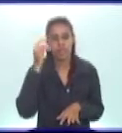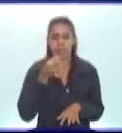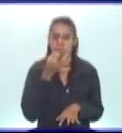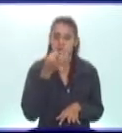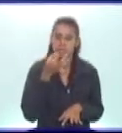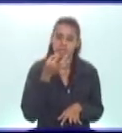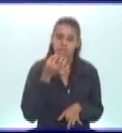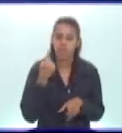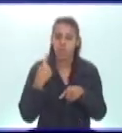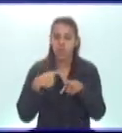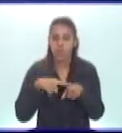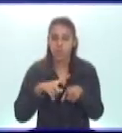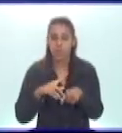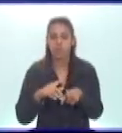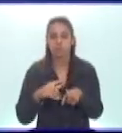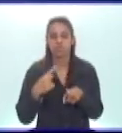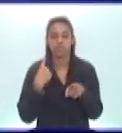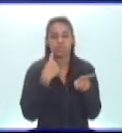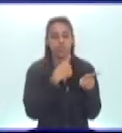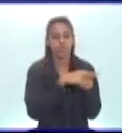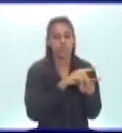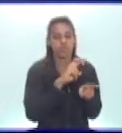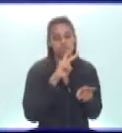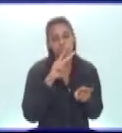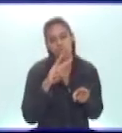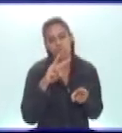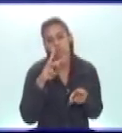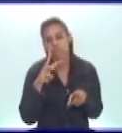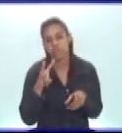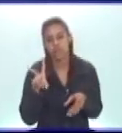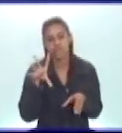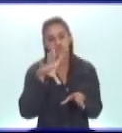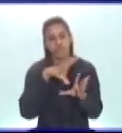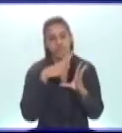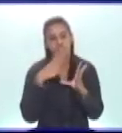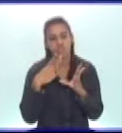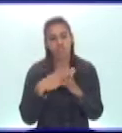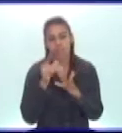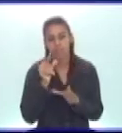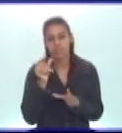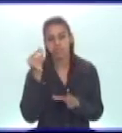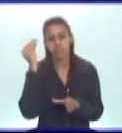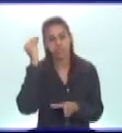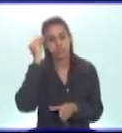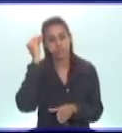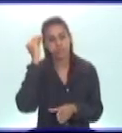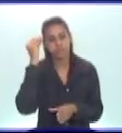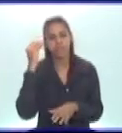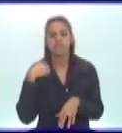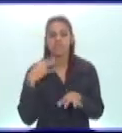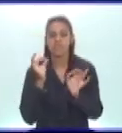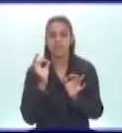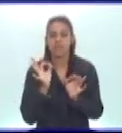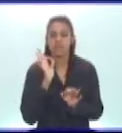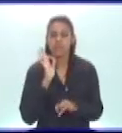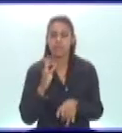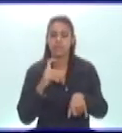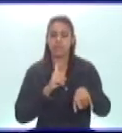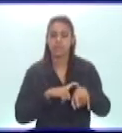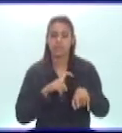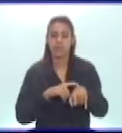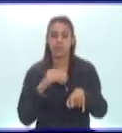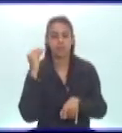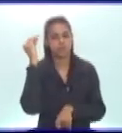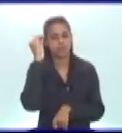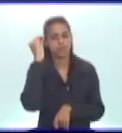explicación, otros aprendemos en 2, pero todos aprendemos. Y vamos a respetar el tiempo de aprendizaje de nuestros niños, porque